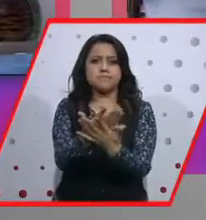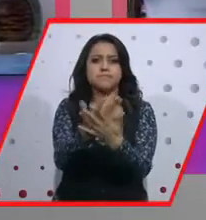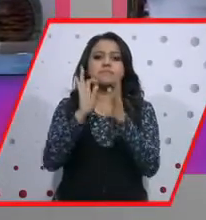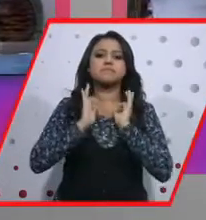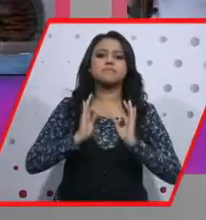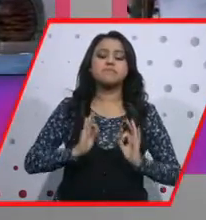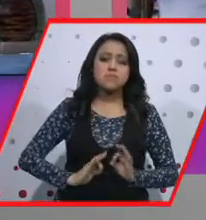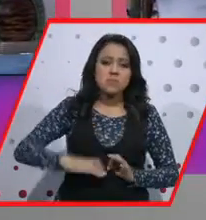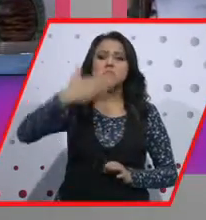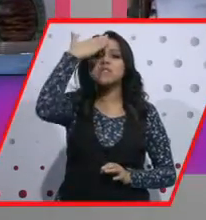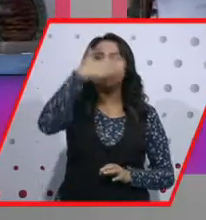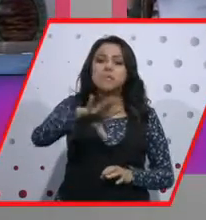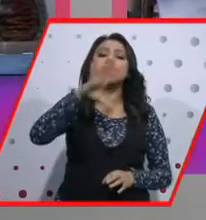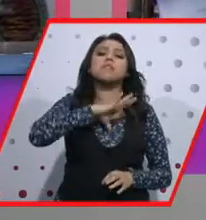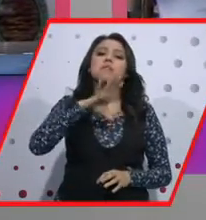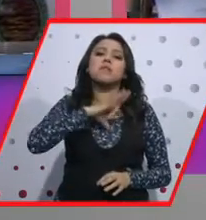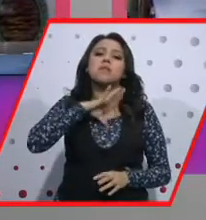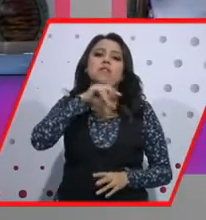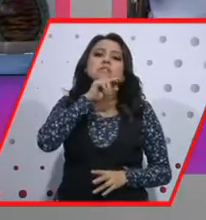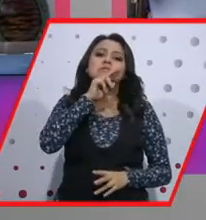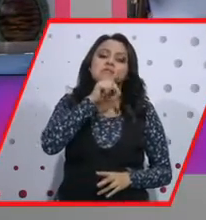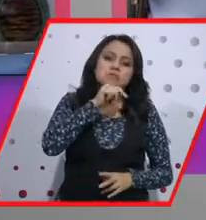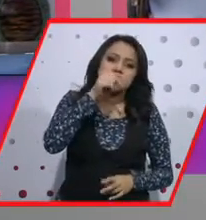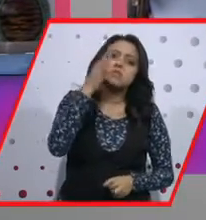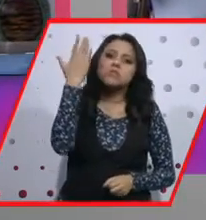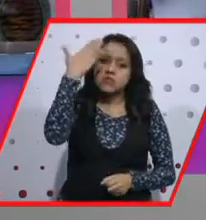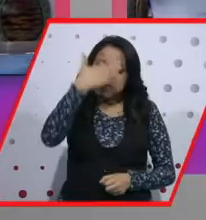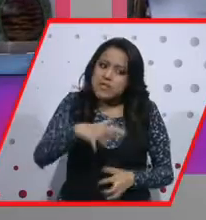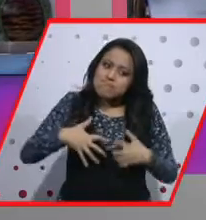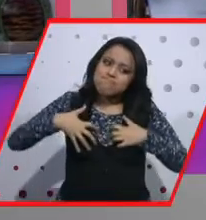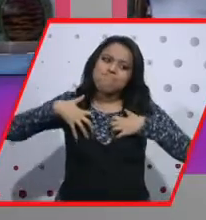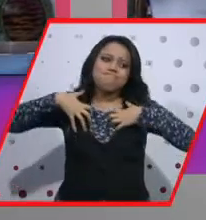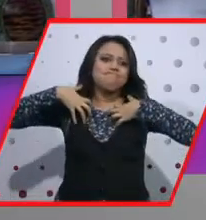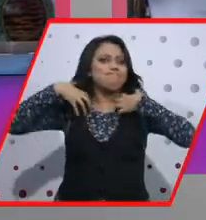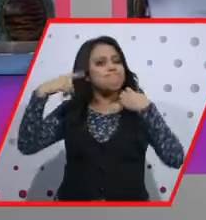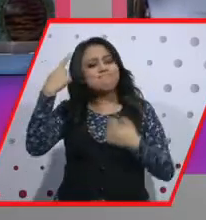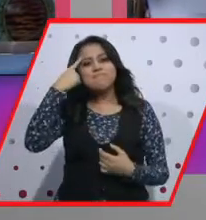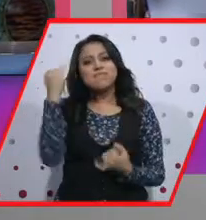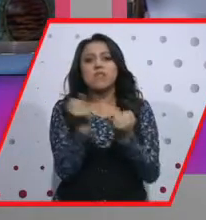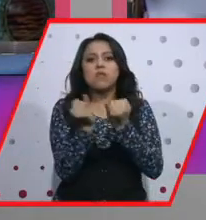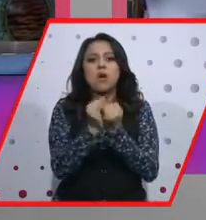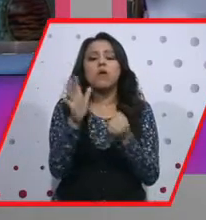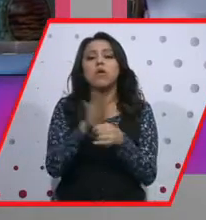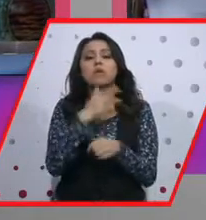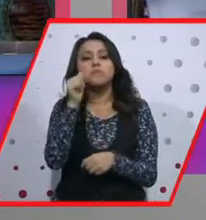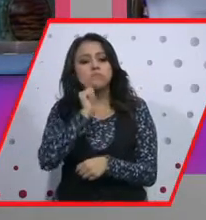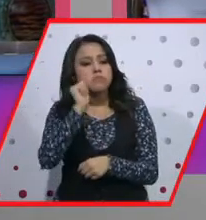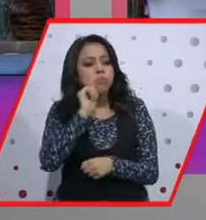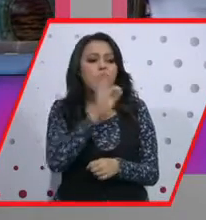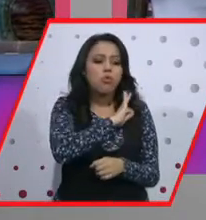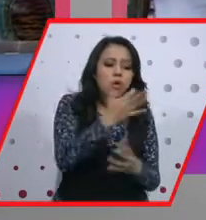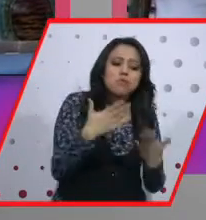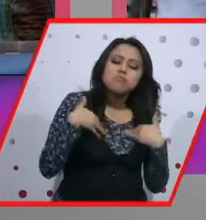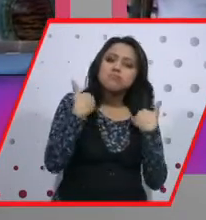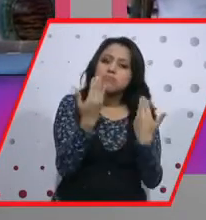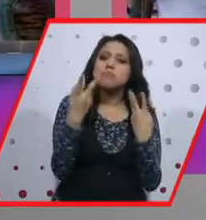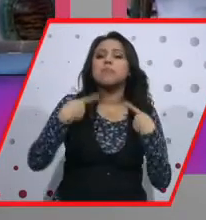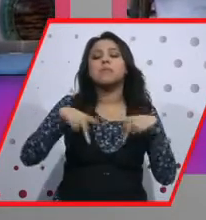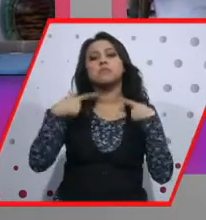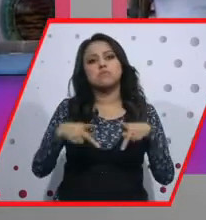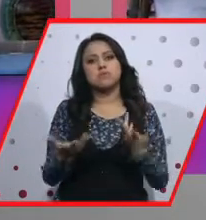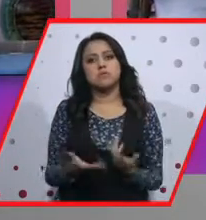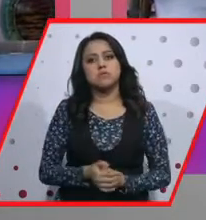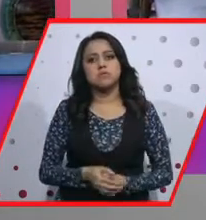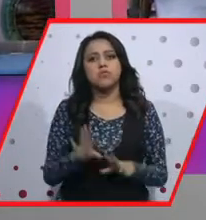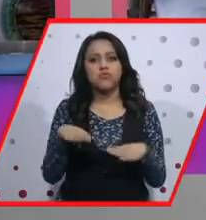Aguántame un segundito. Te entiendo y entiendo tu desesperación. Así y me sumo a tu coraje y frustración porque uno quiere siempre confiar en la gente.